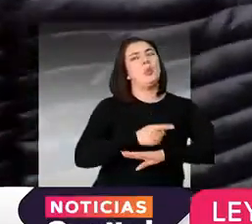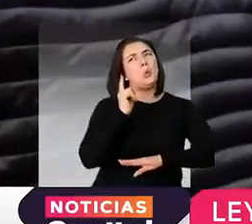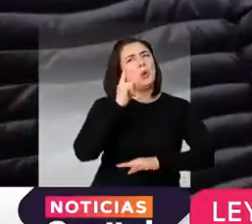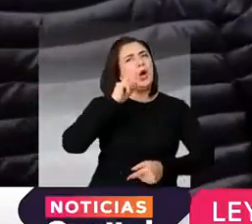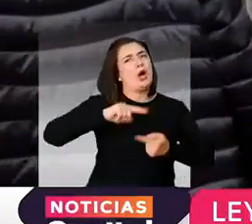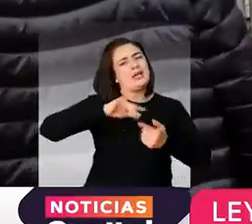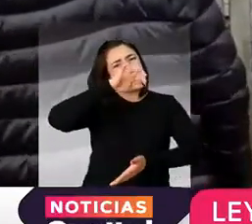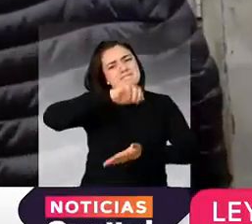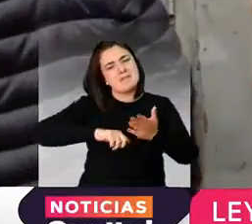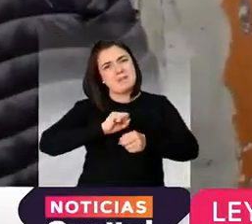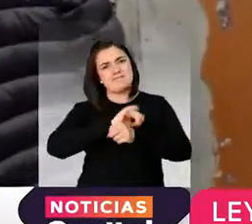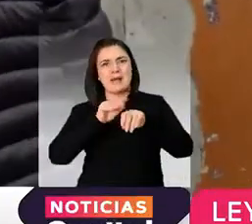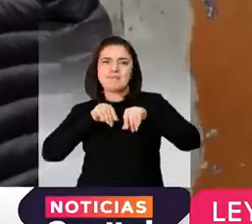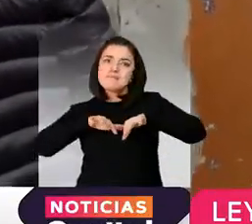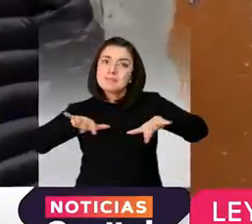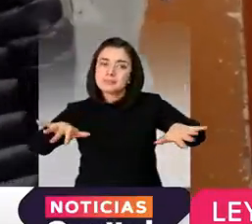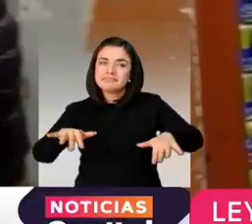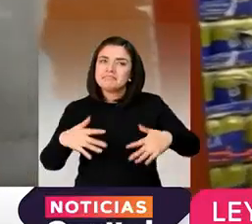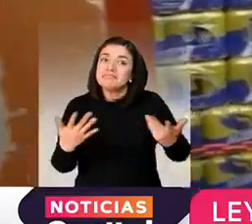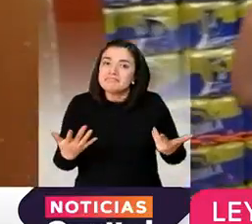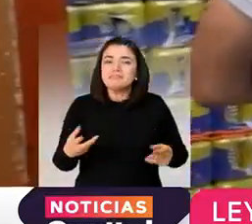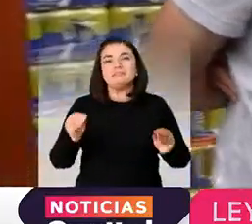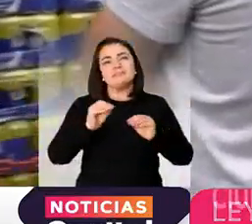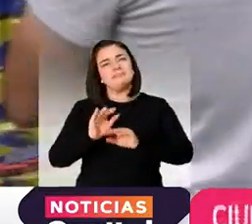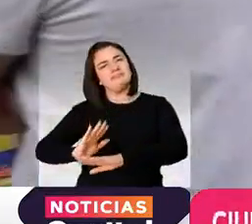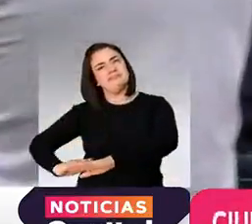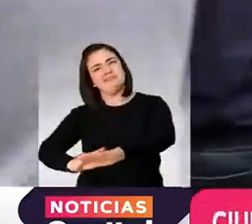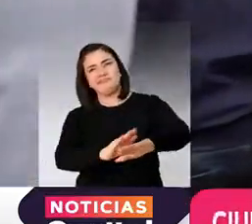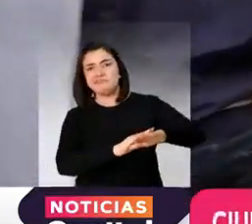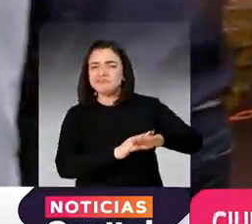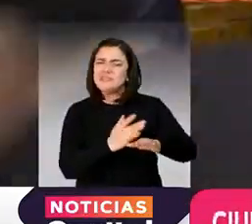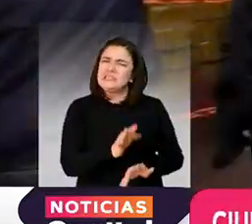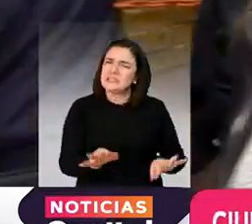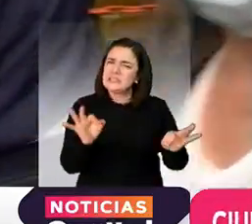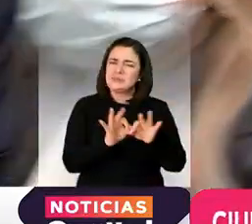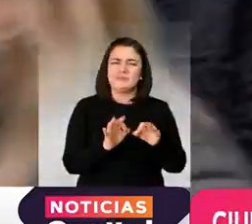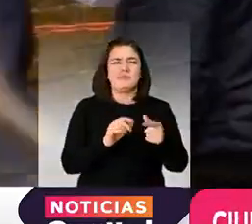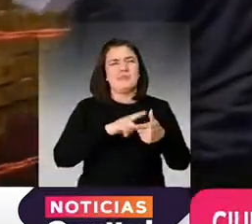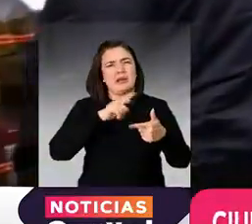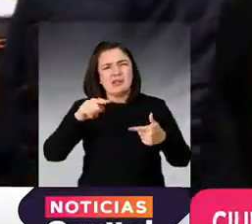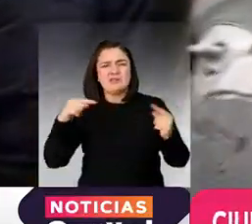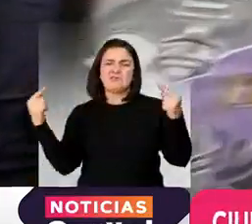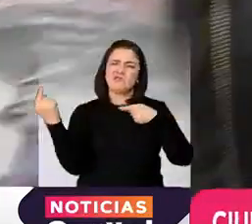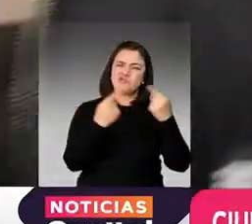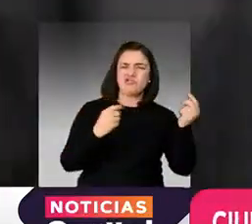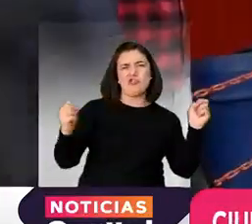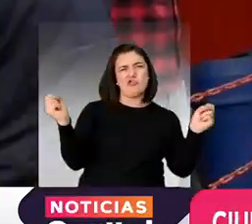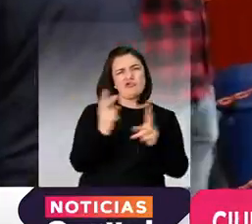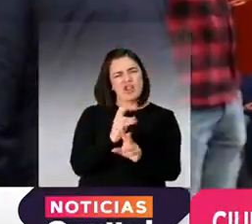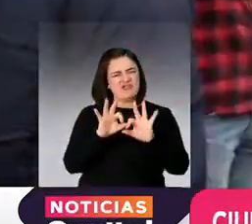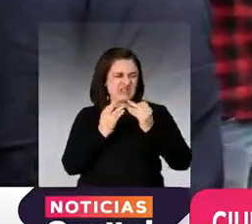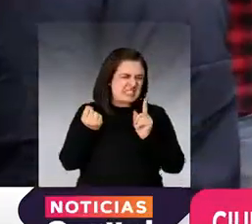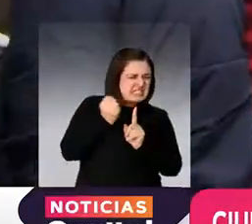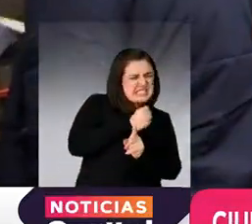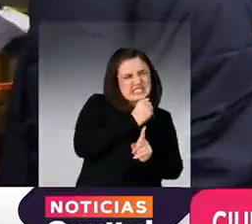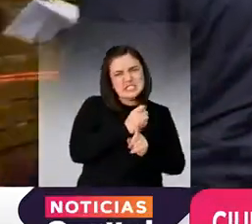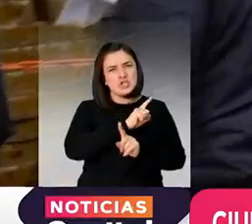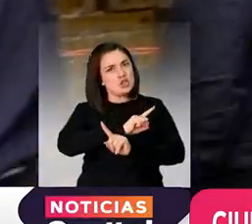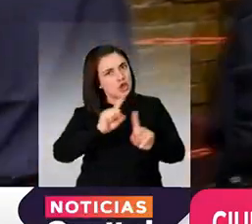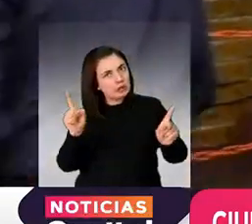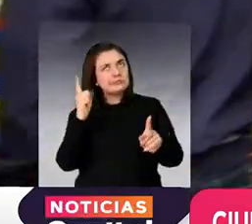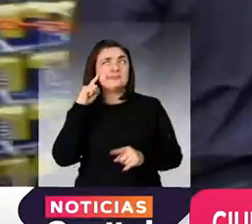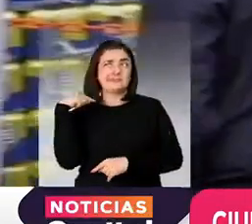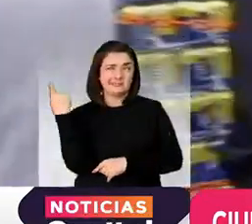del COVID-19, pero adicionalmente para evitar las cifras de riñas y de violencia intrafamiliar, las cuales siempre sufren